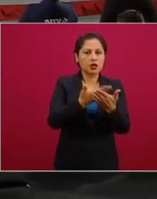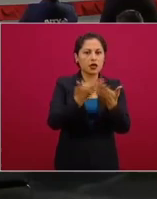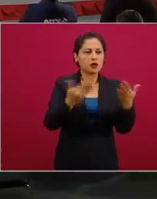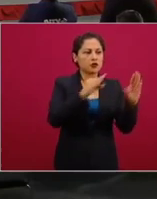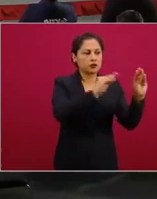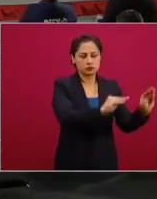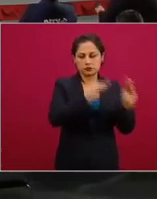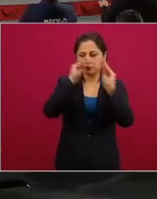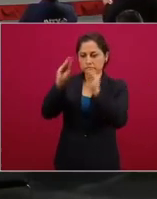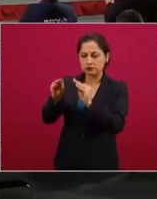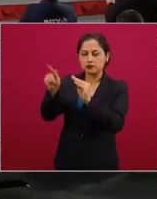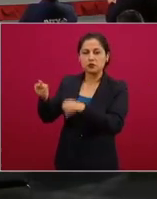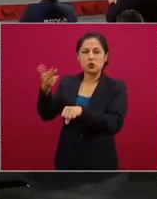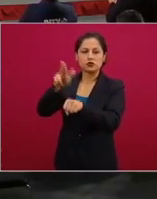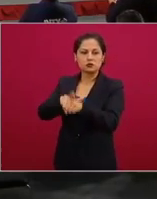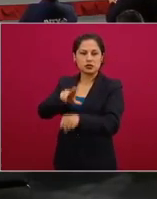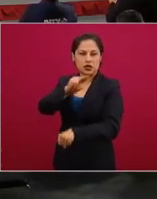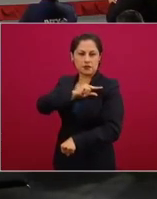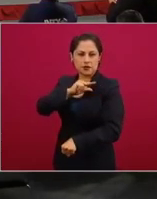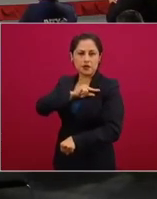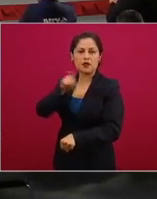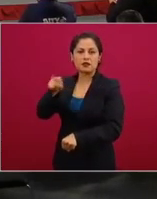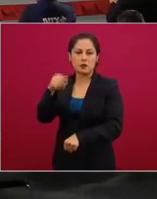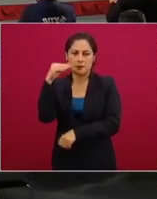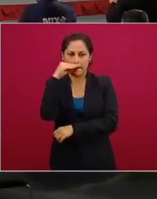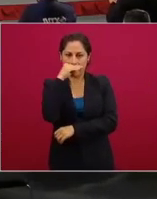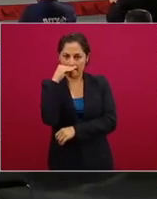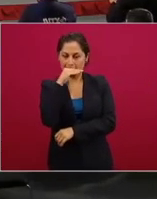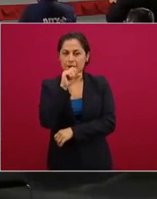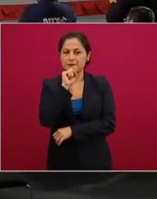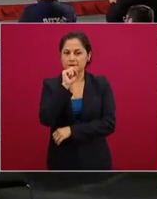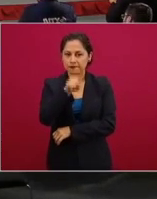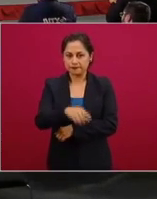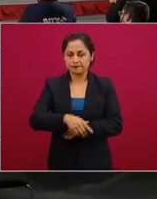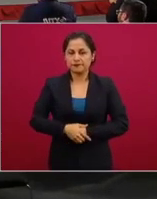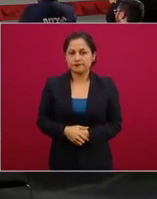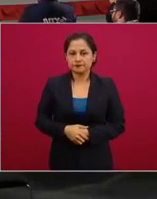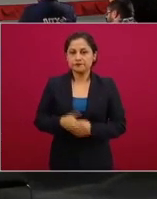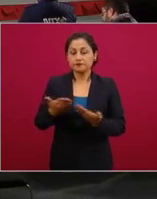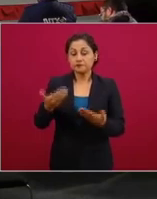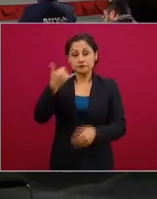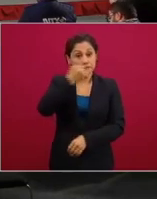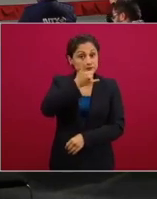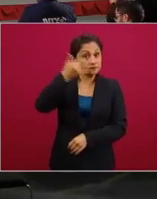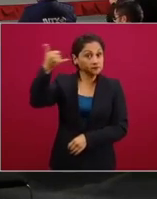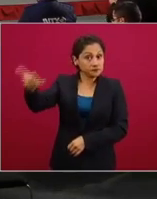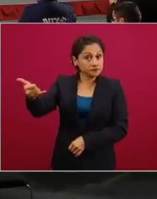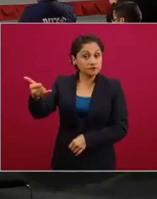no tendrá costo para el beneficiario. Entonces, el teléfono es